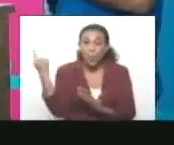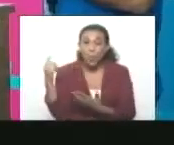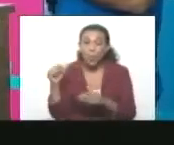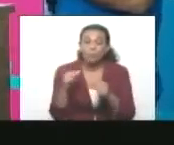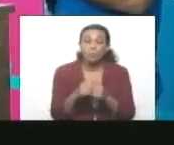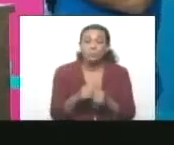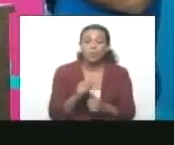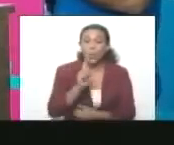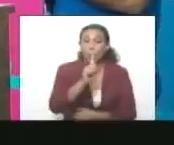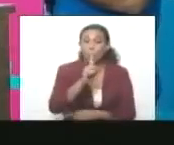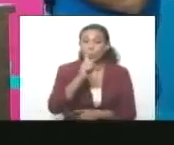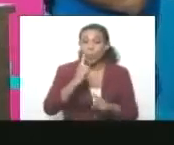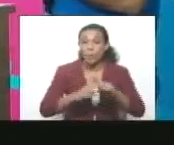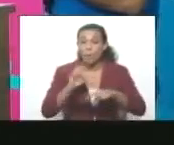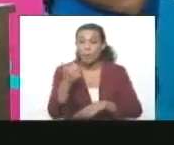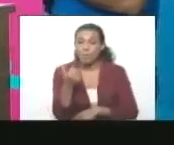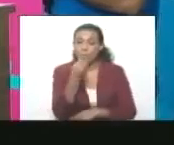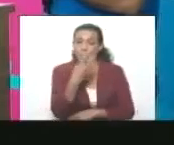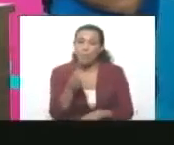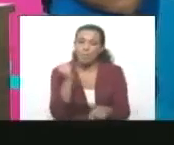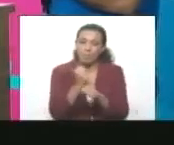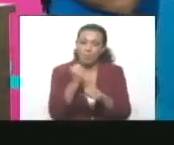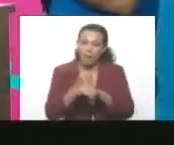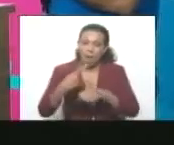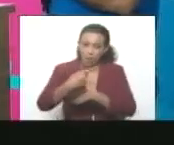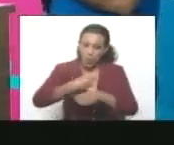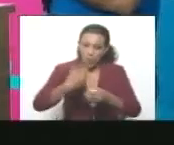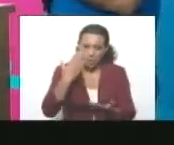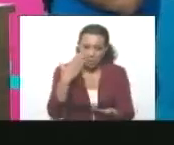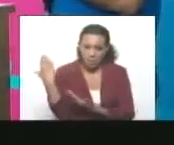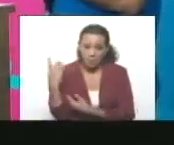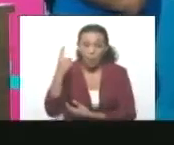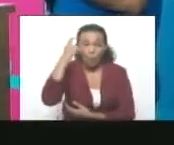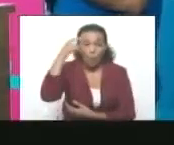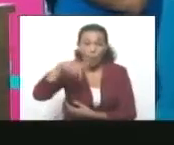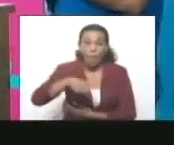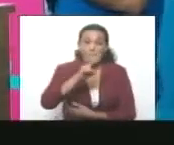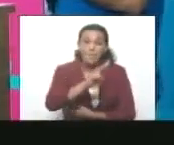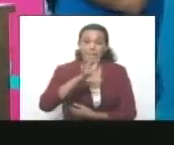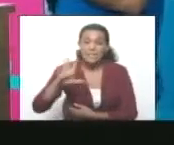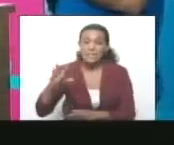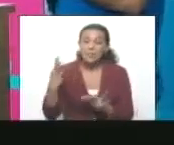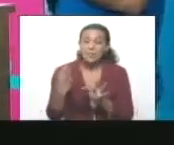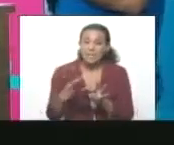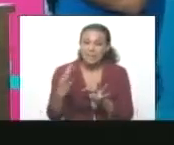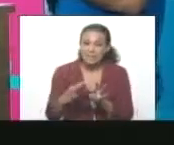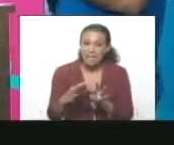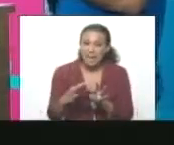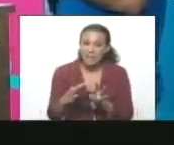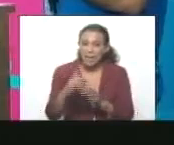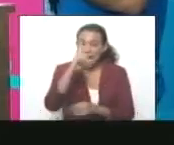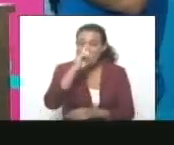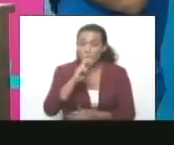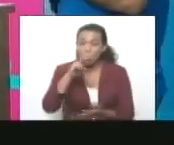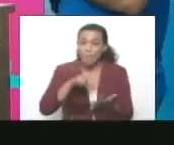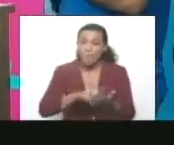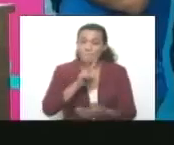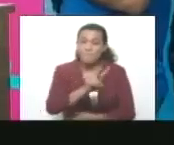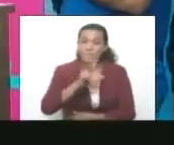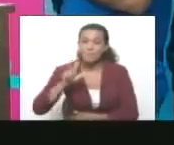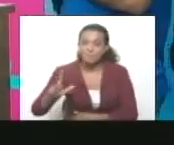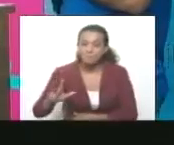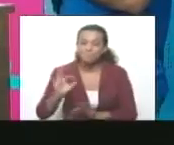sistema 1x10 del buen gobierno. Hoy, 25 de septiembre del año